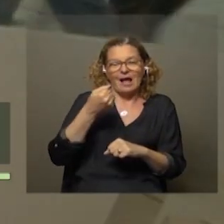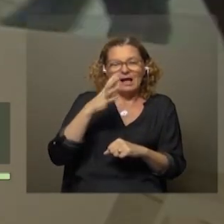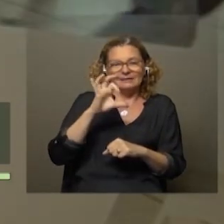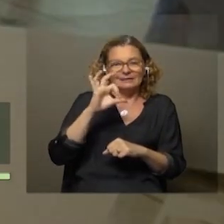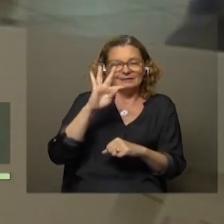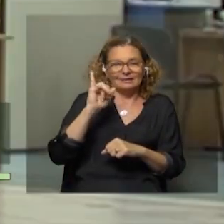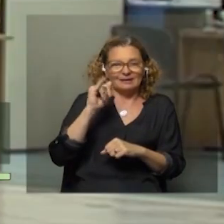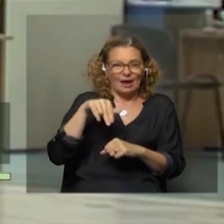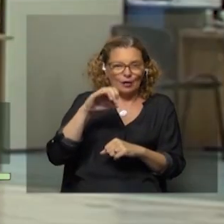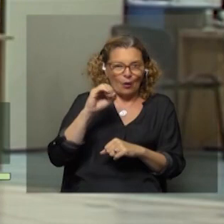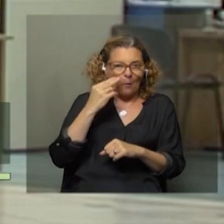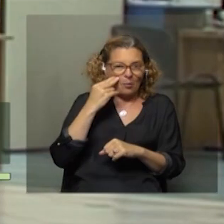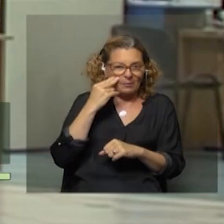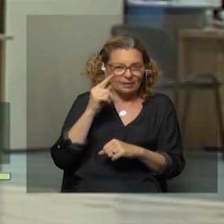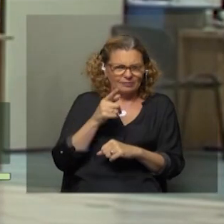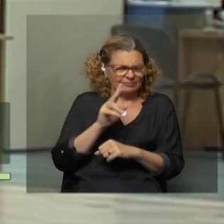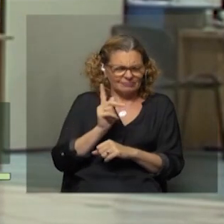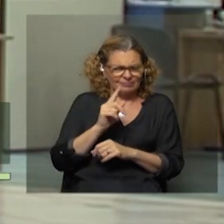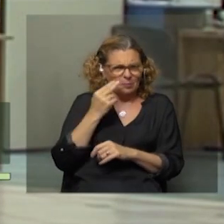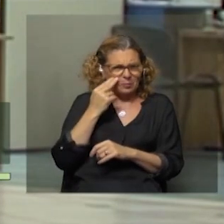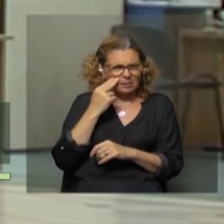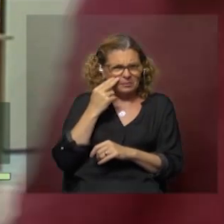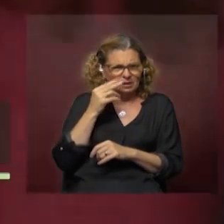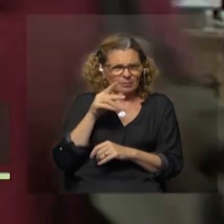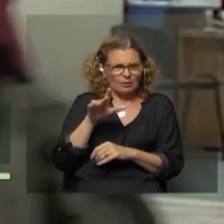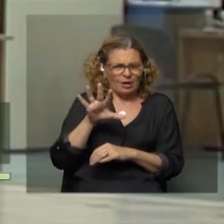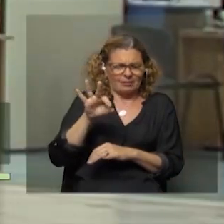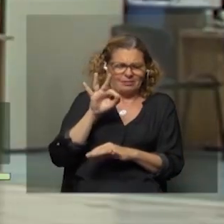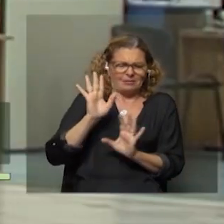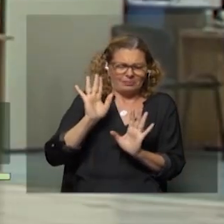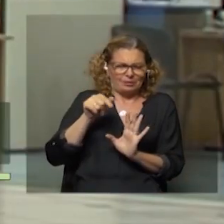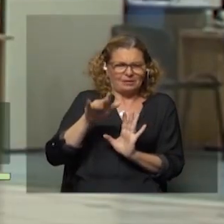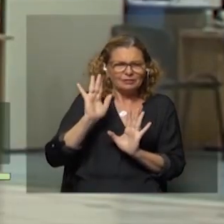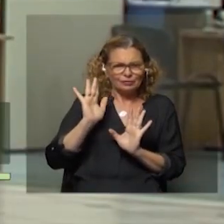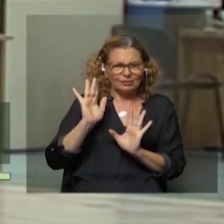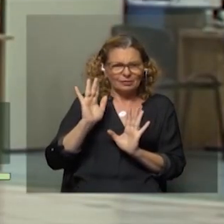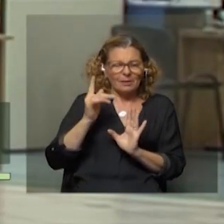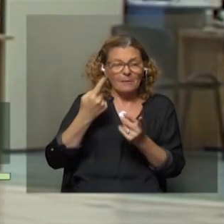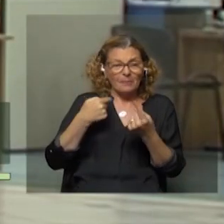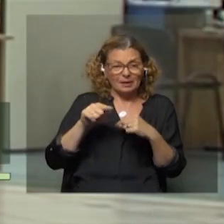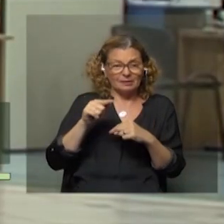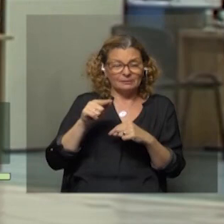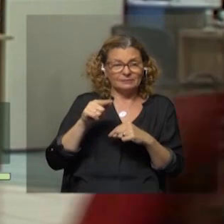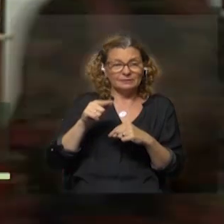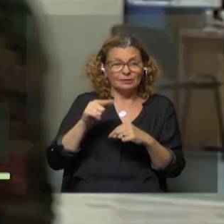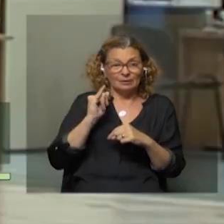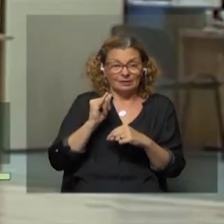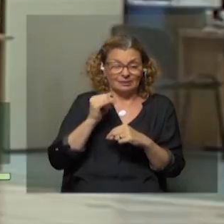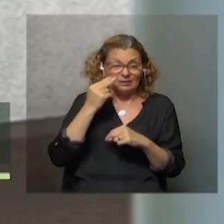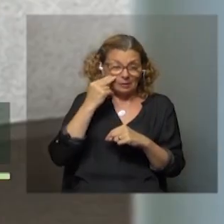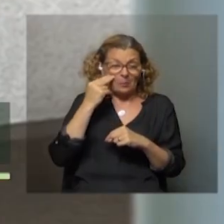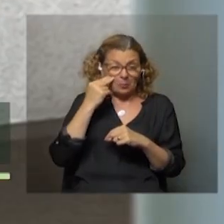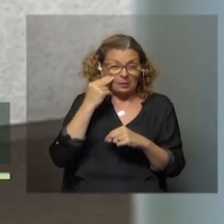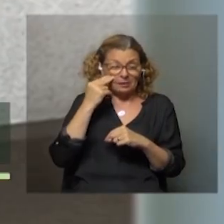en realidad no se están comiendo ningún garrón porque fue una decisión propia fue una decisión de ellos En cambio los que sí se están comiendo